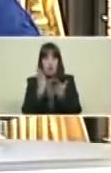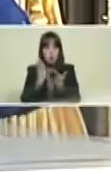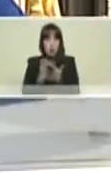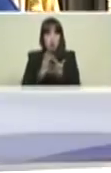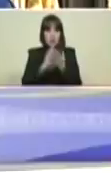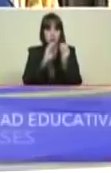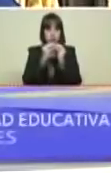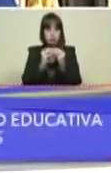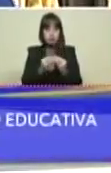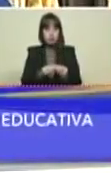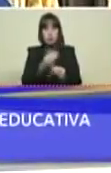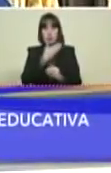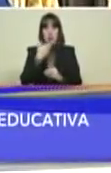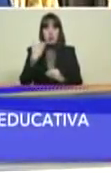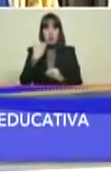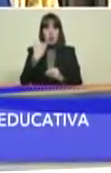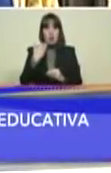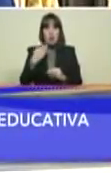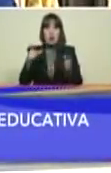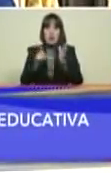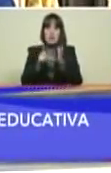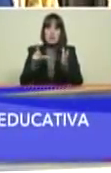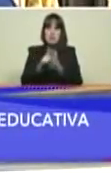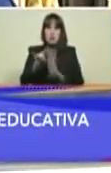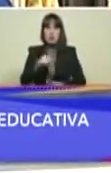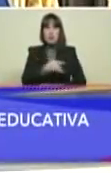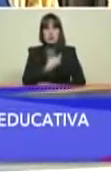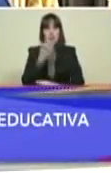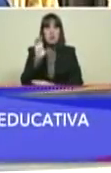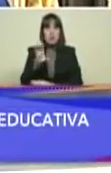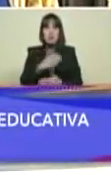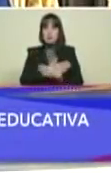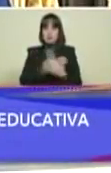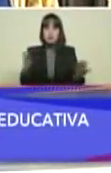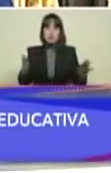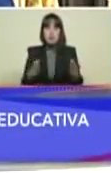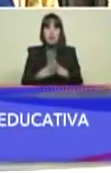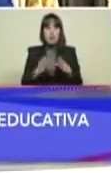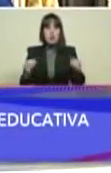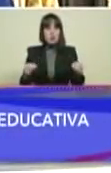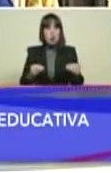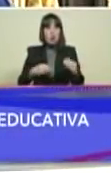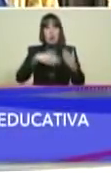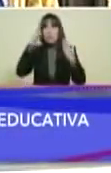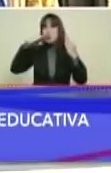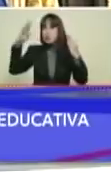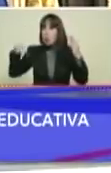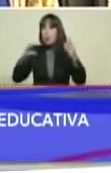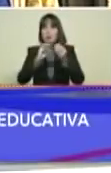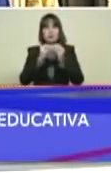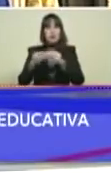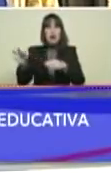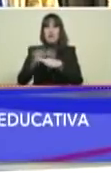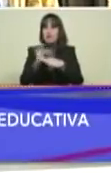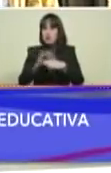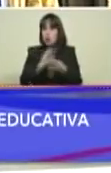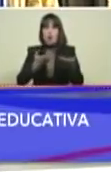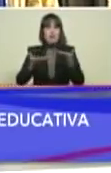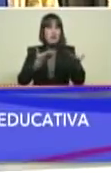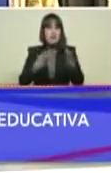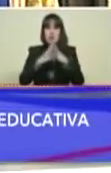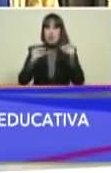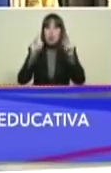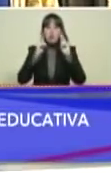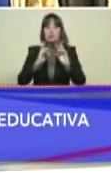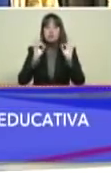las mejores escuelas y los mejores liceos y universidades del país. Garantizar su infraestructura, su funcionamiento, los servicios y